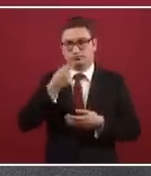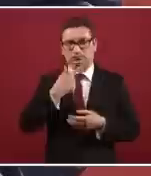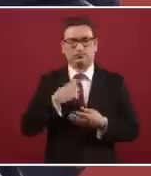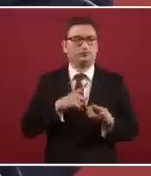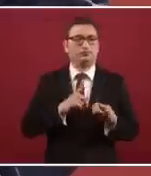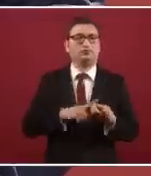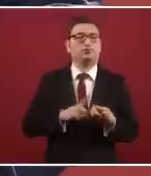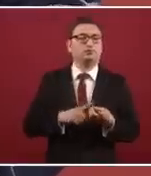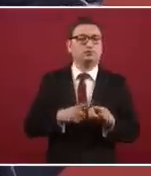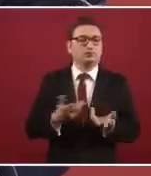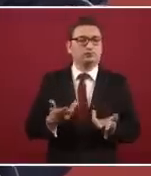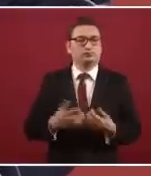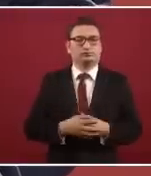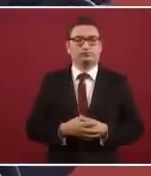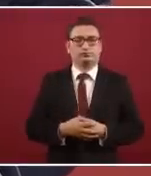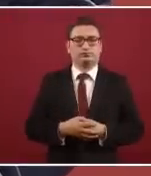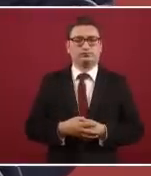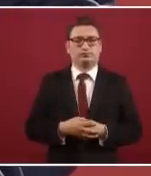donde